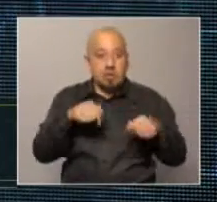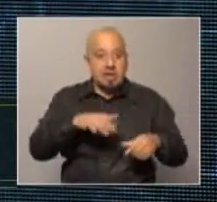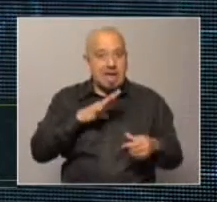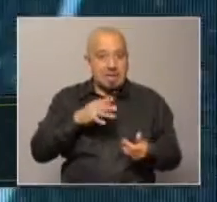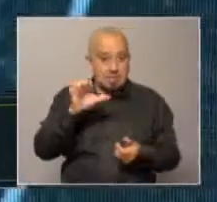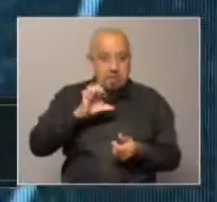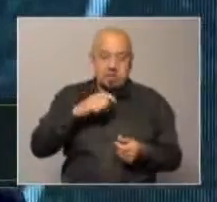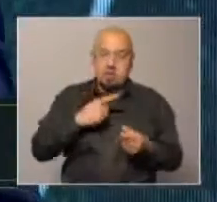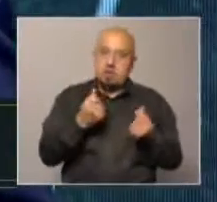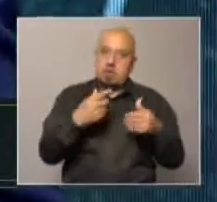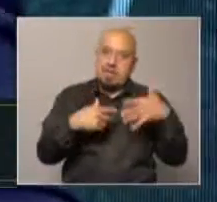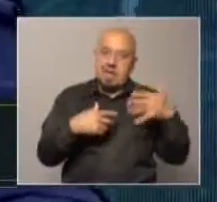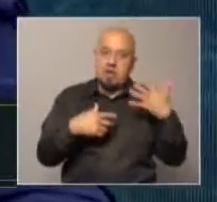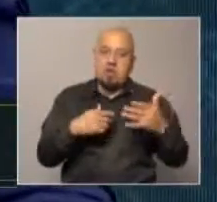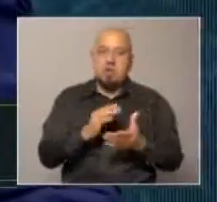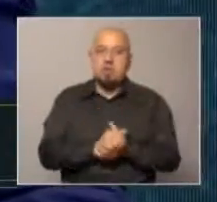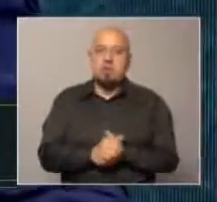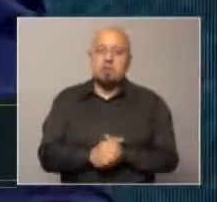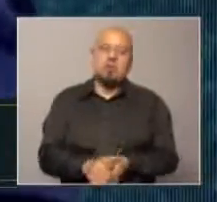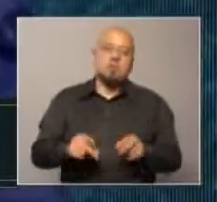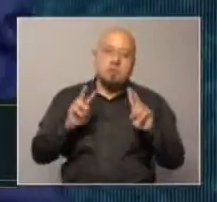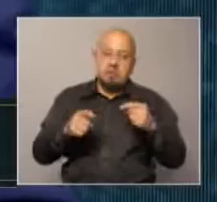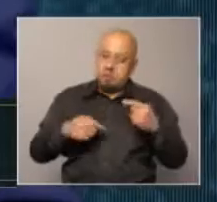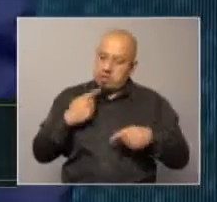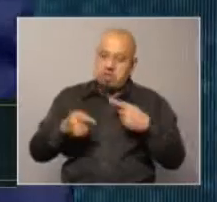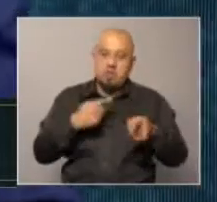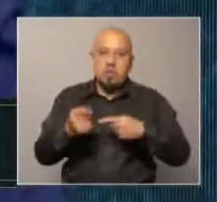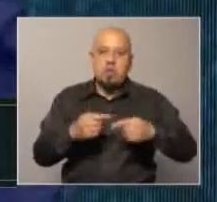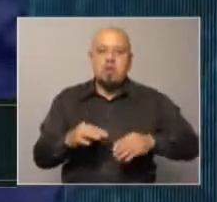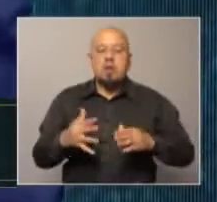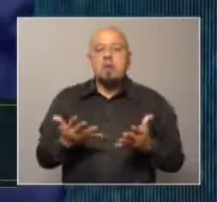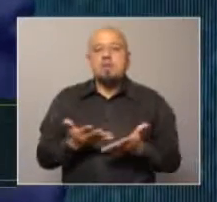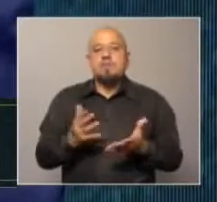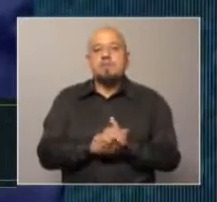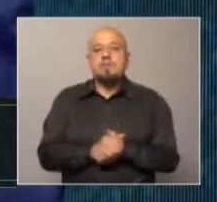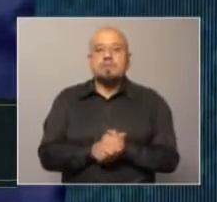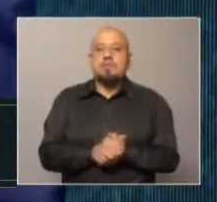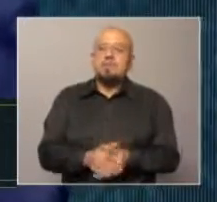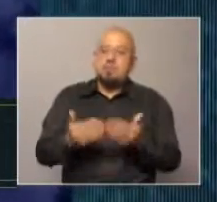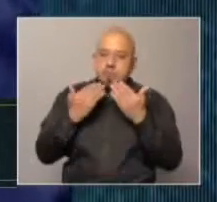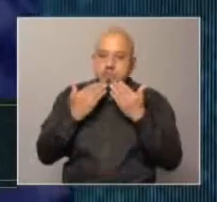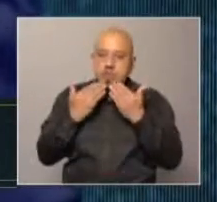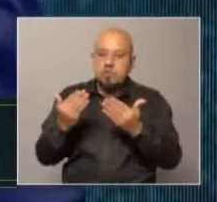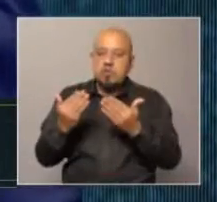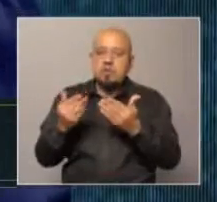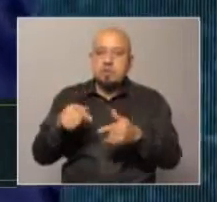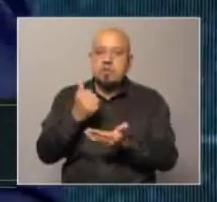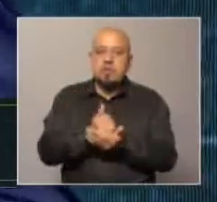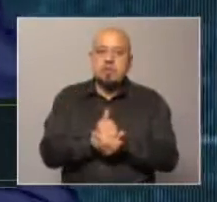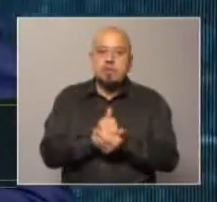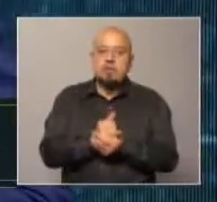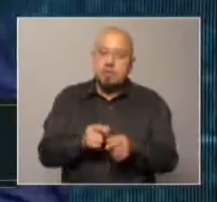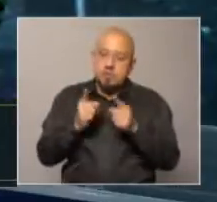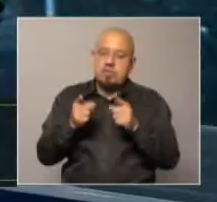ahora. Bueno, es un tema para seguir conversándolo, pero se nos acabó el tiempo, así que a la doctora Andrea Venosa, muchísimas gracias, y